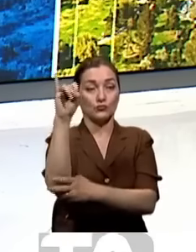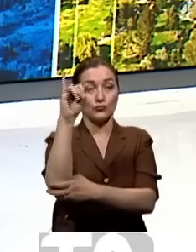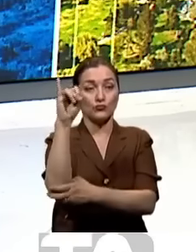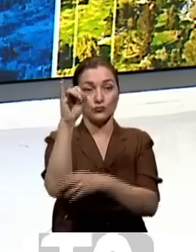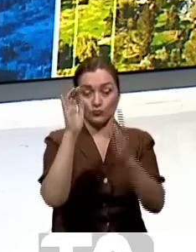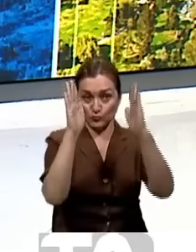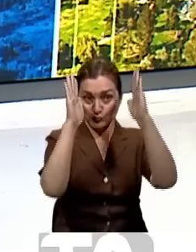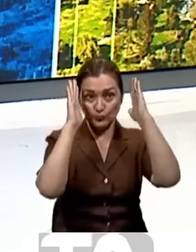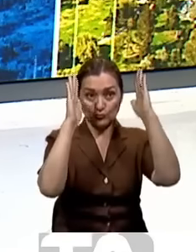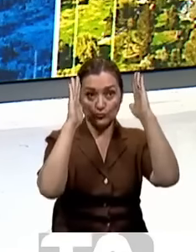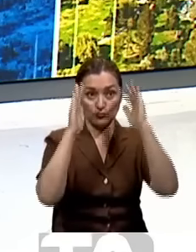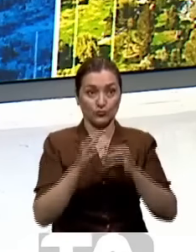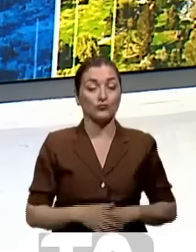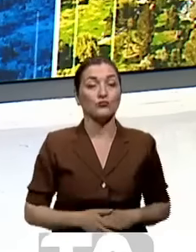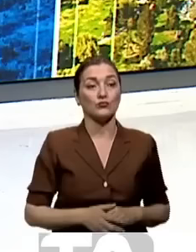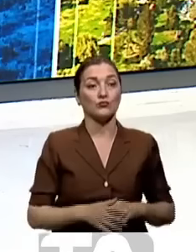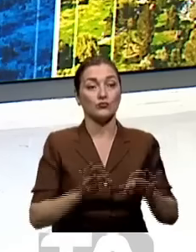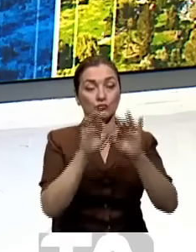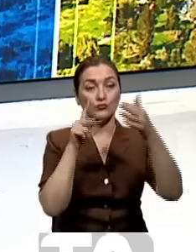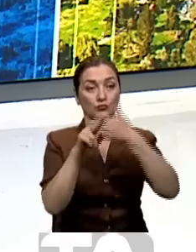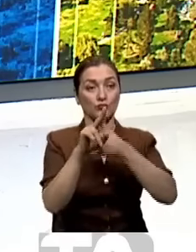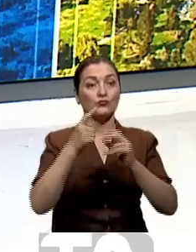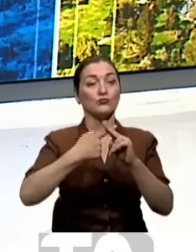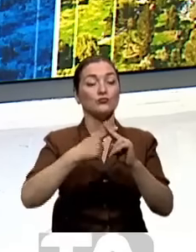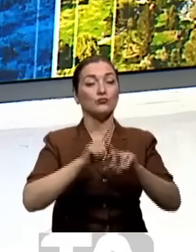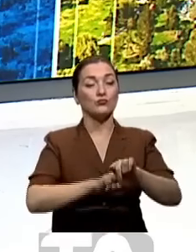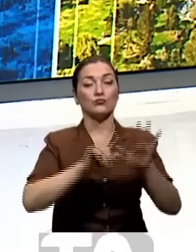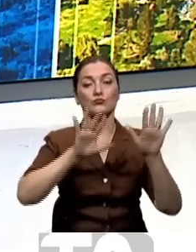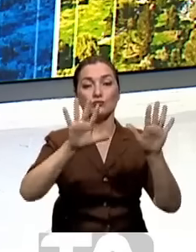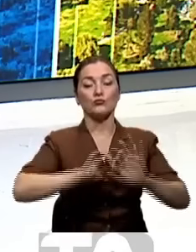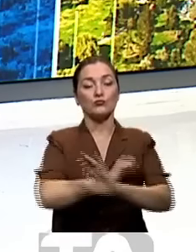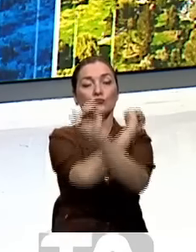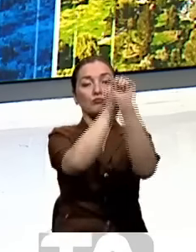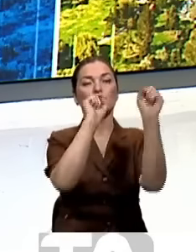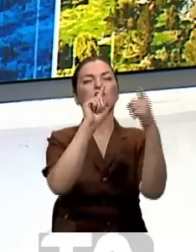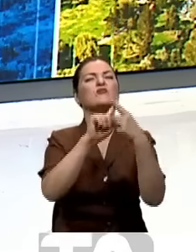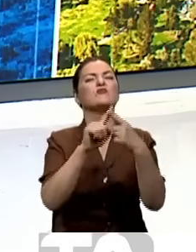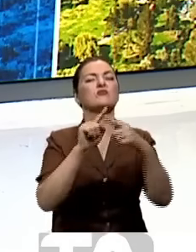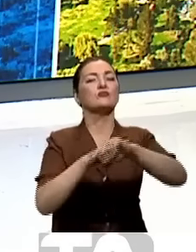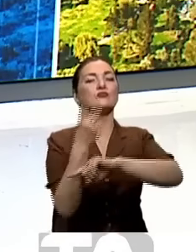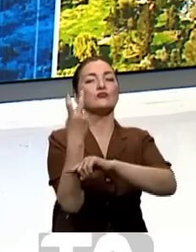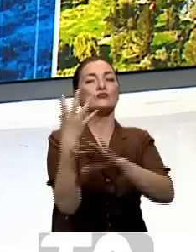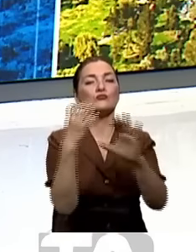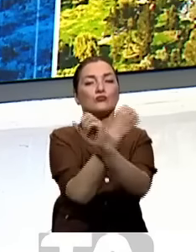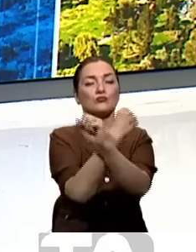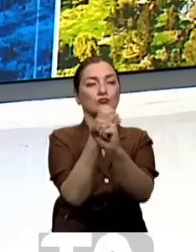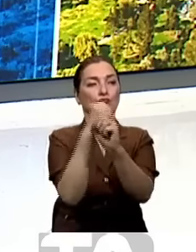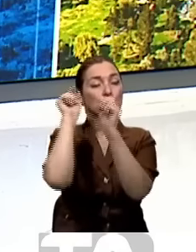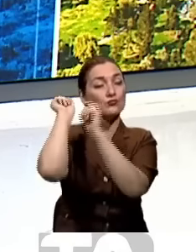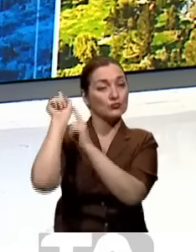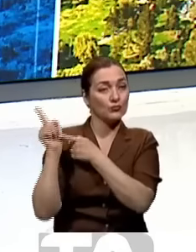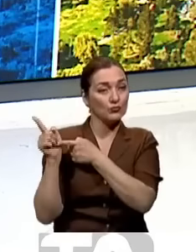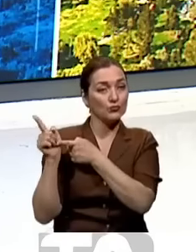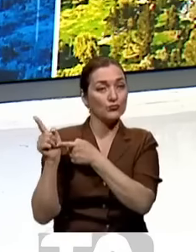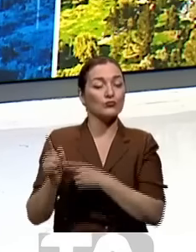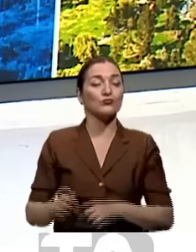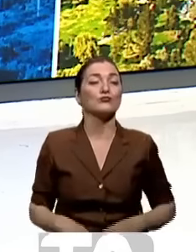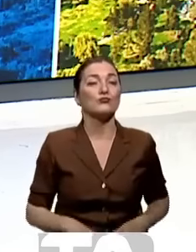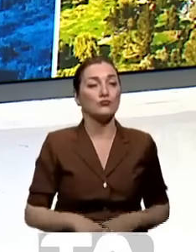muchísima atención. El corte inicia a las 10 de la mañana y es hasta la medianoche en Santa Rosa, El Inga Bajo